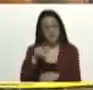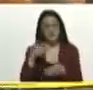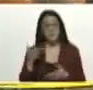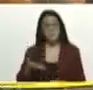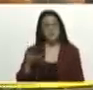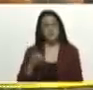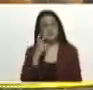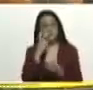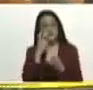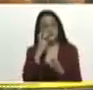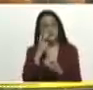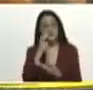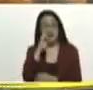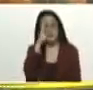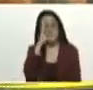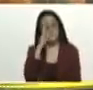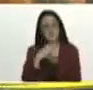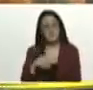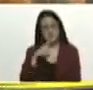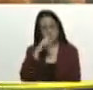de la visita de Maduro.